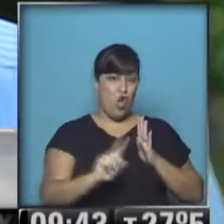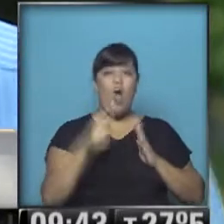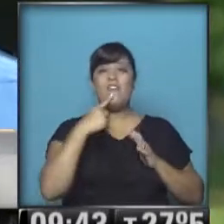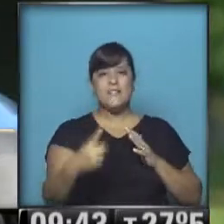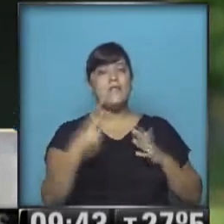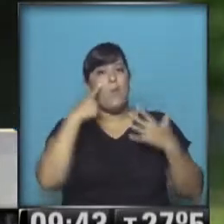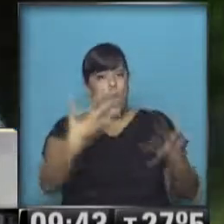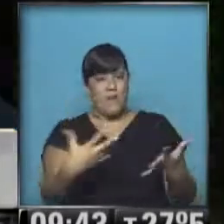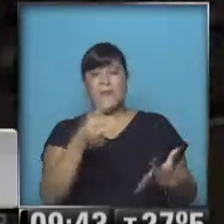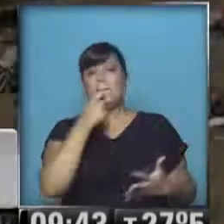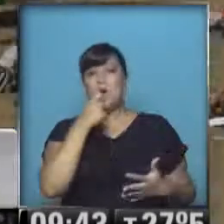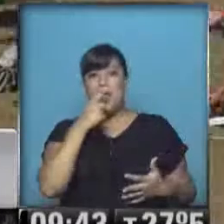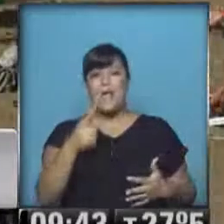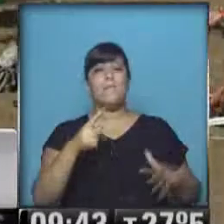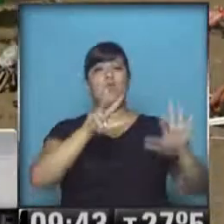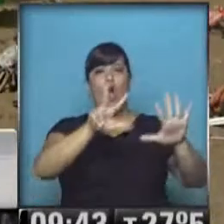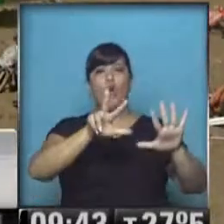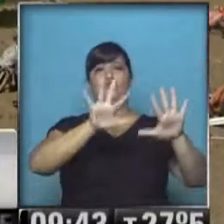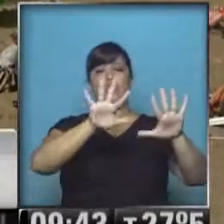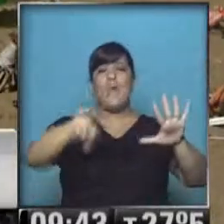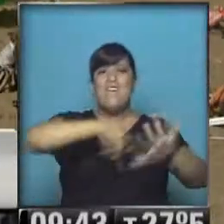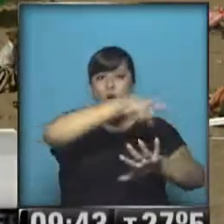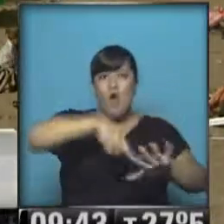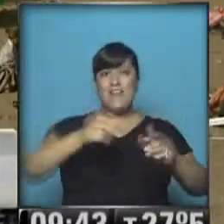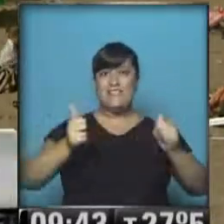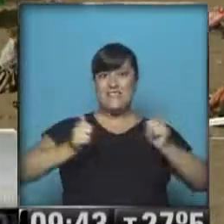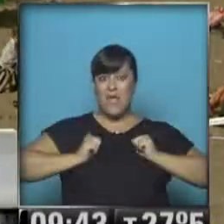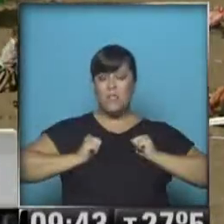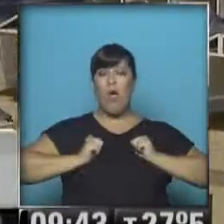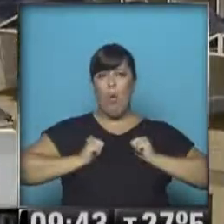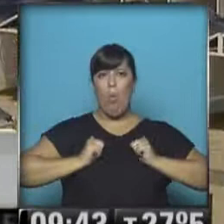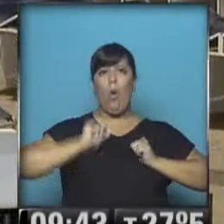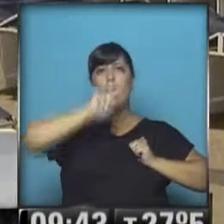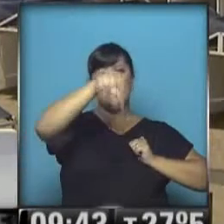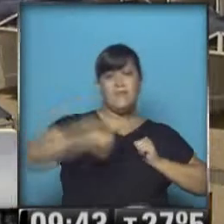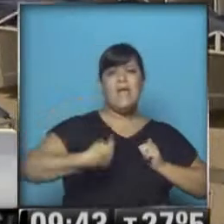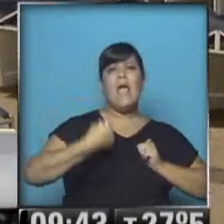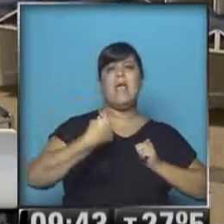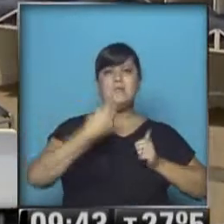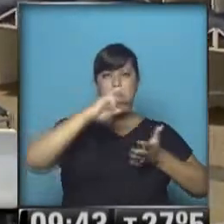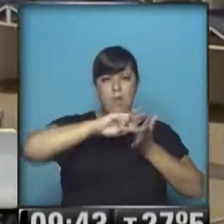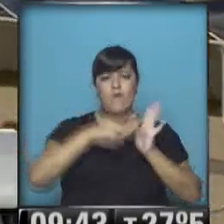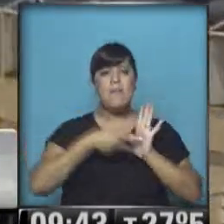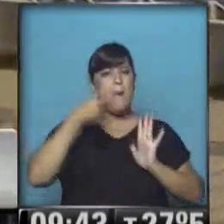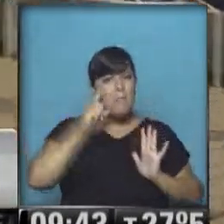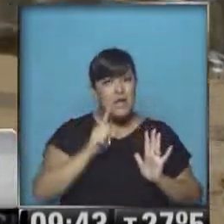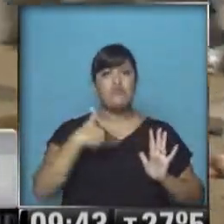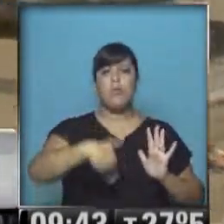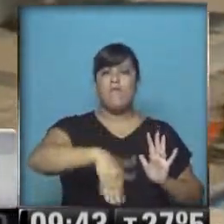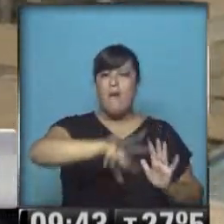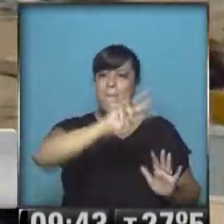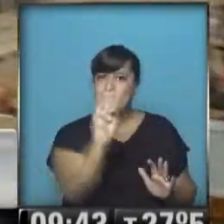aquel que se queda más de 8 o 9 horas sentado incrementa en un 40% su riesgo de muerte.